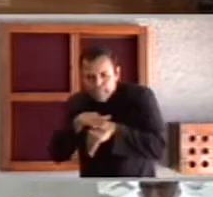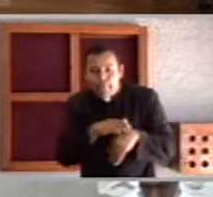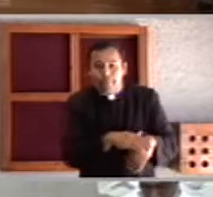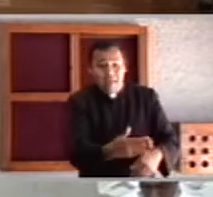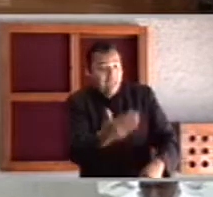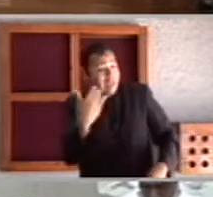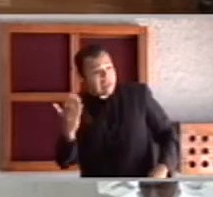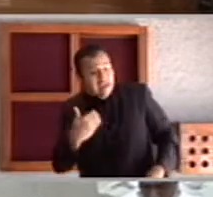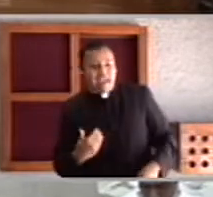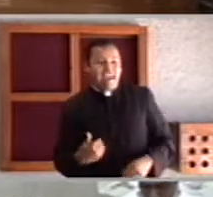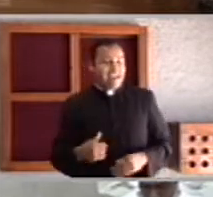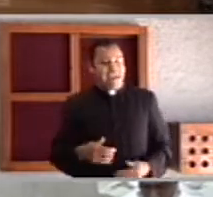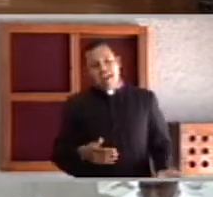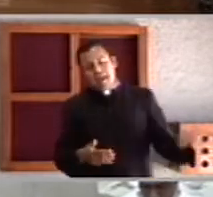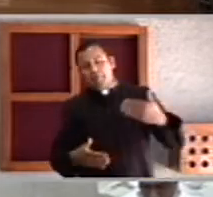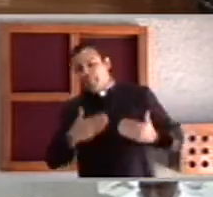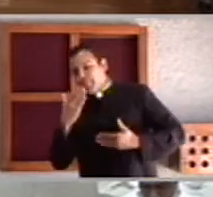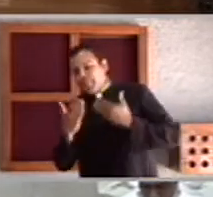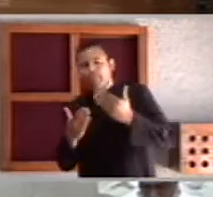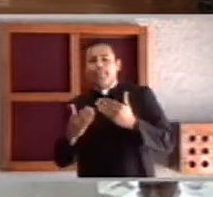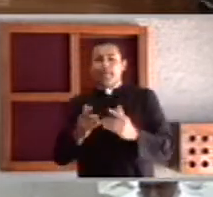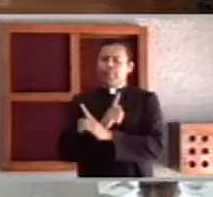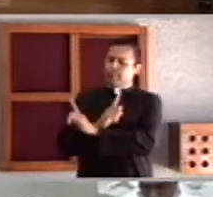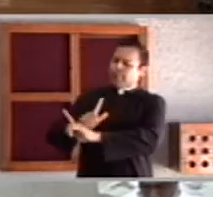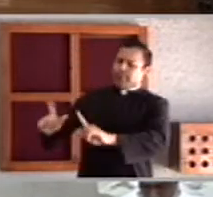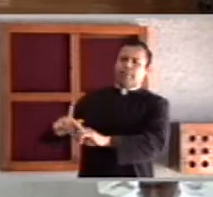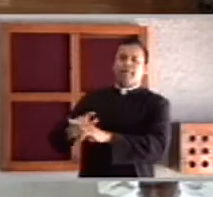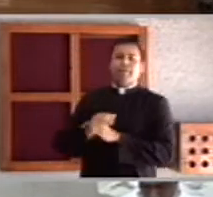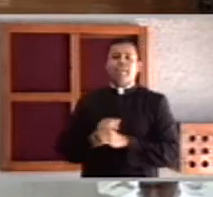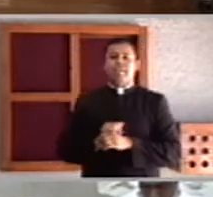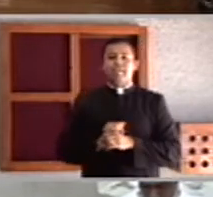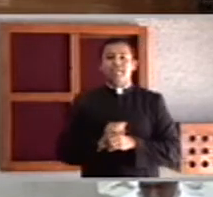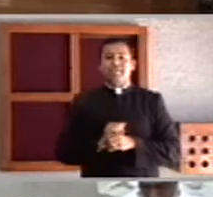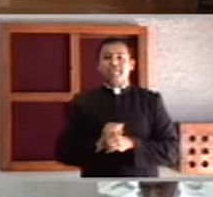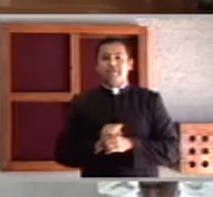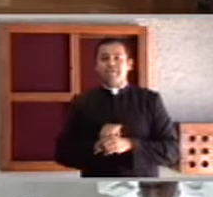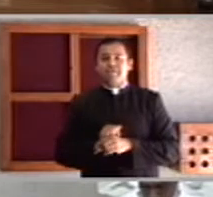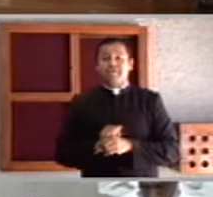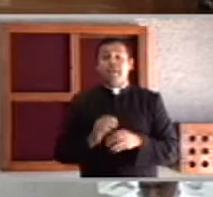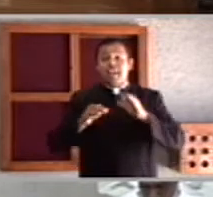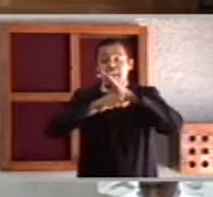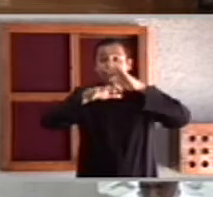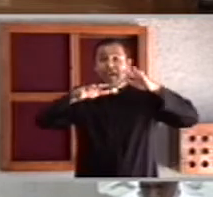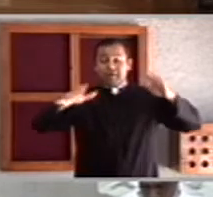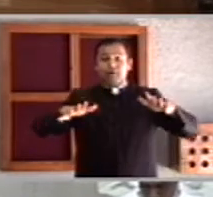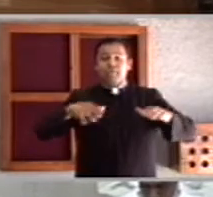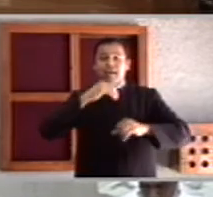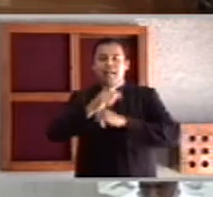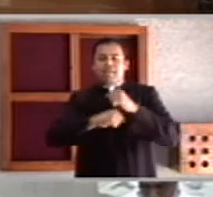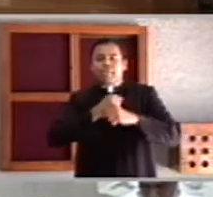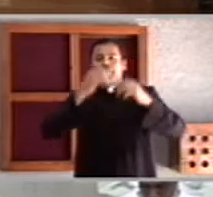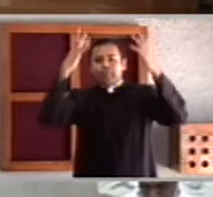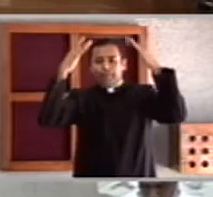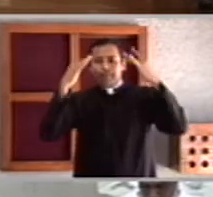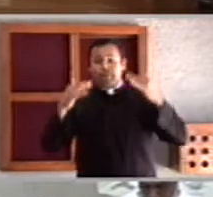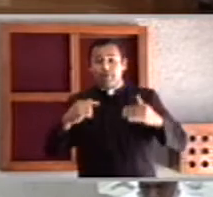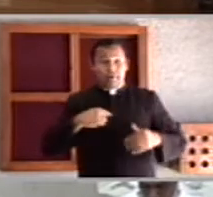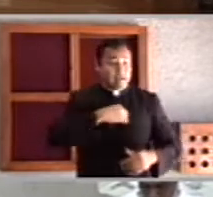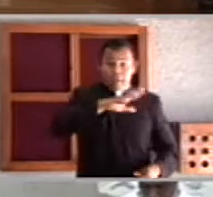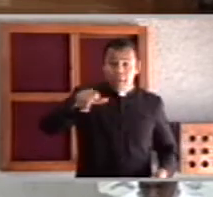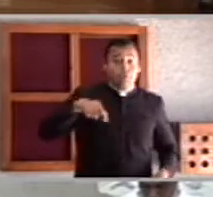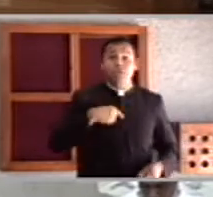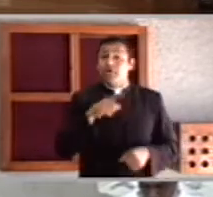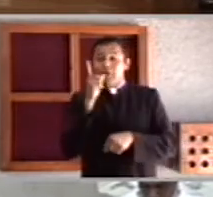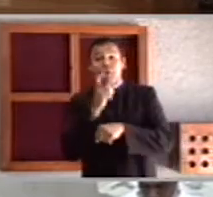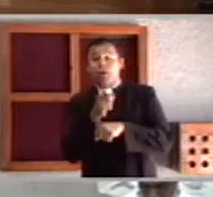cautivos y para anunciar el año de la gracia del Señor. Que seamos los primeros